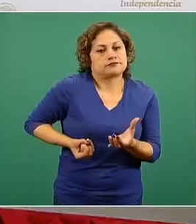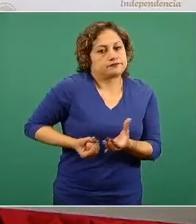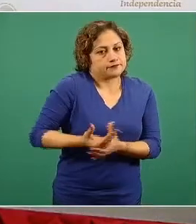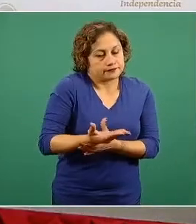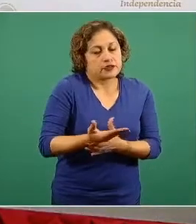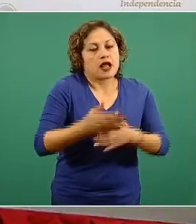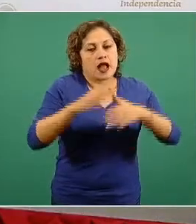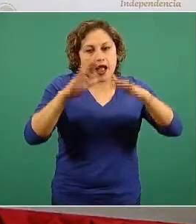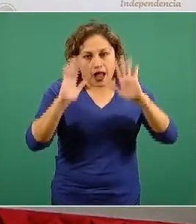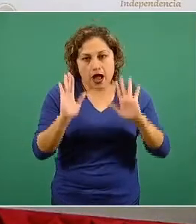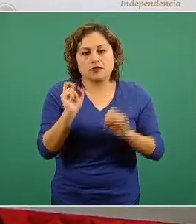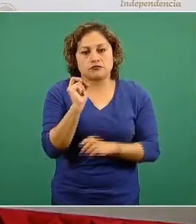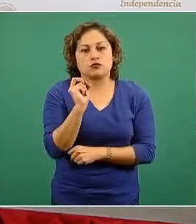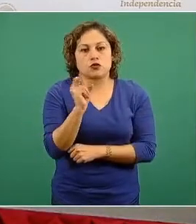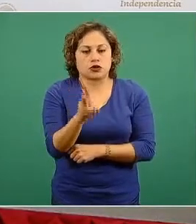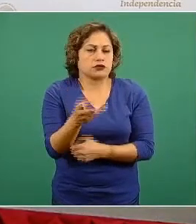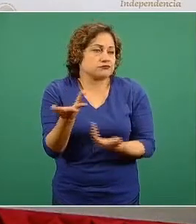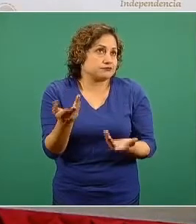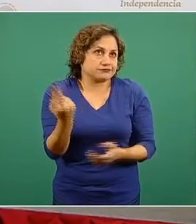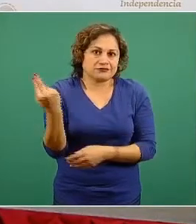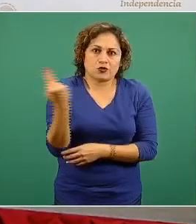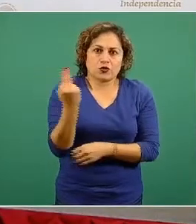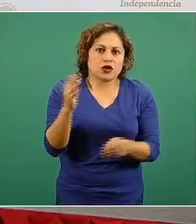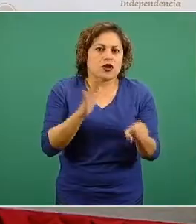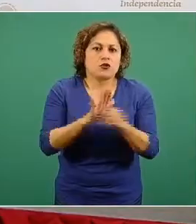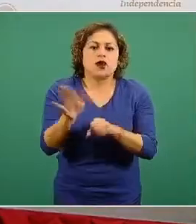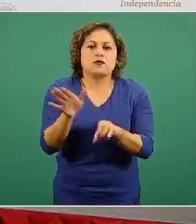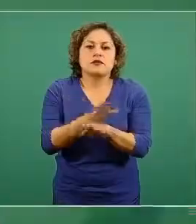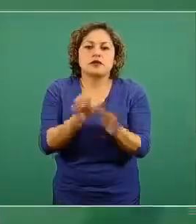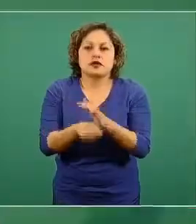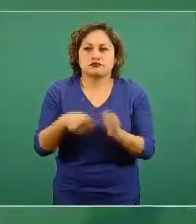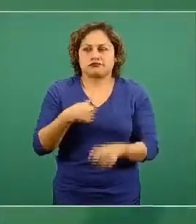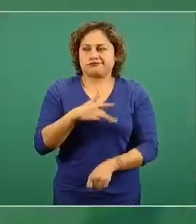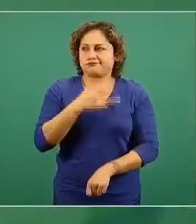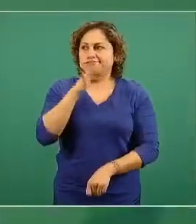o urgente, que sería, por ejemplo, demandar atención médica